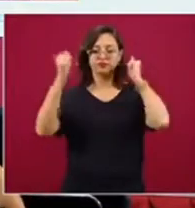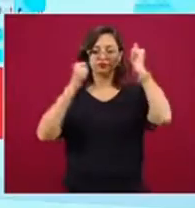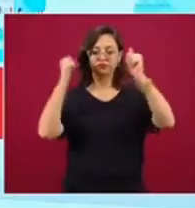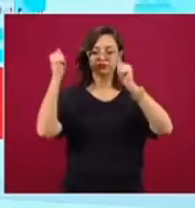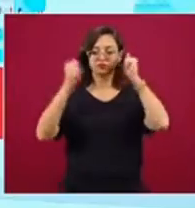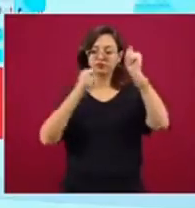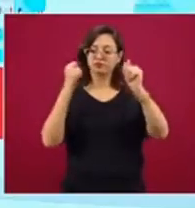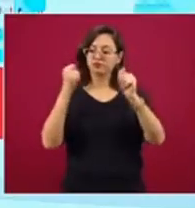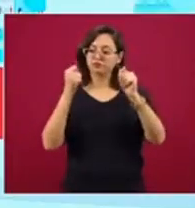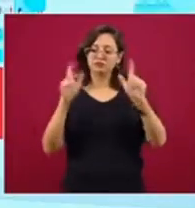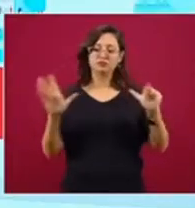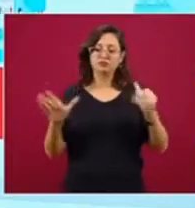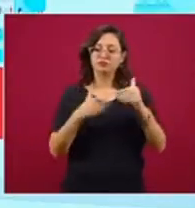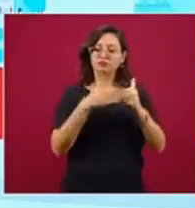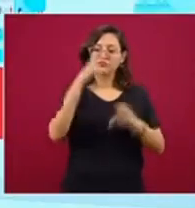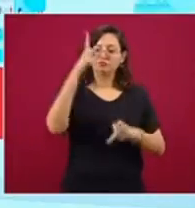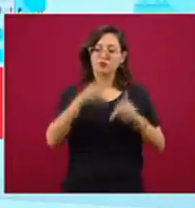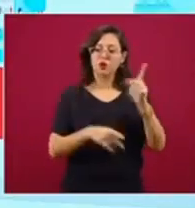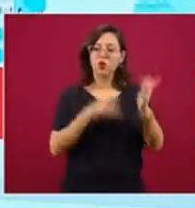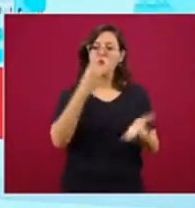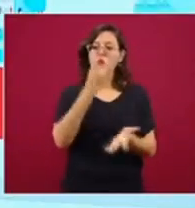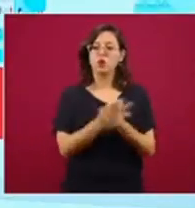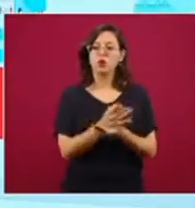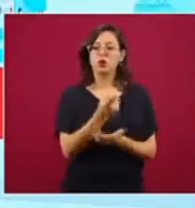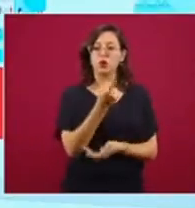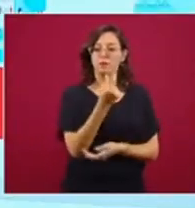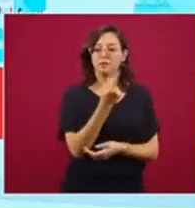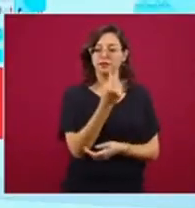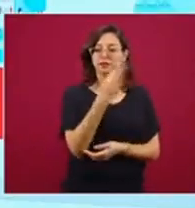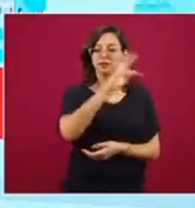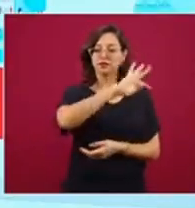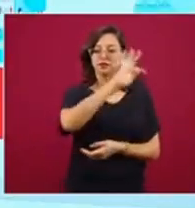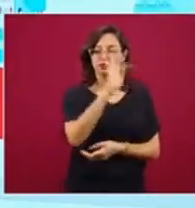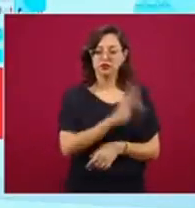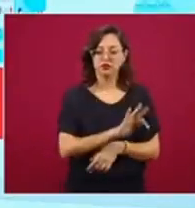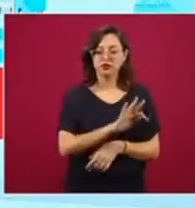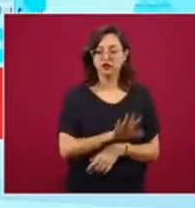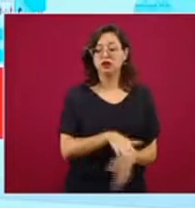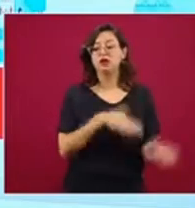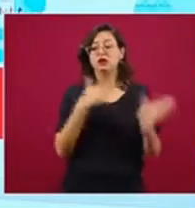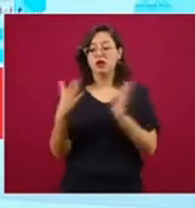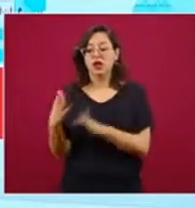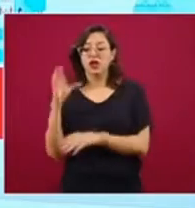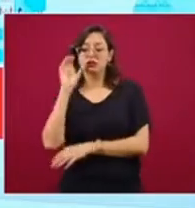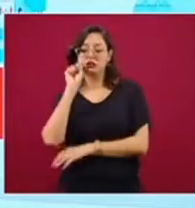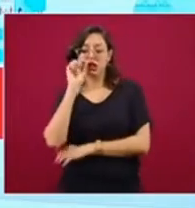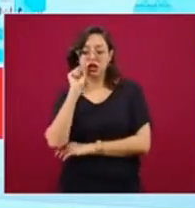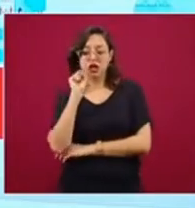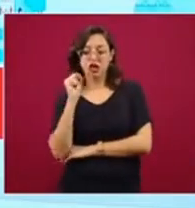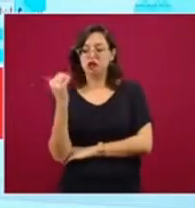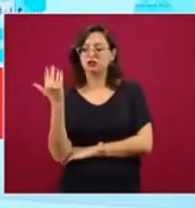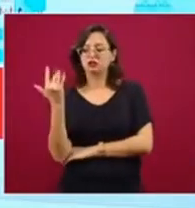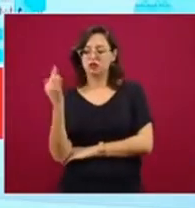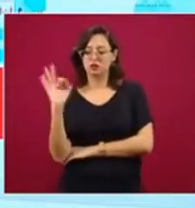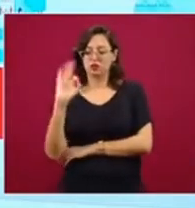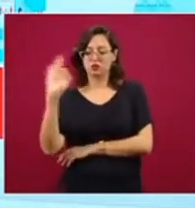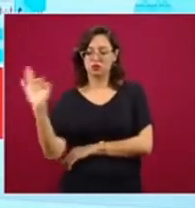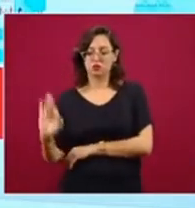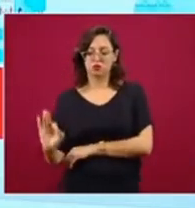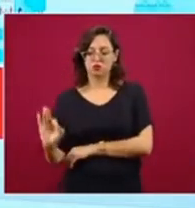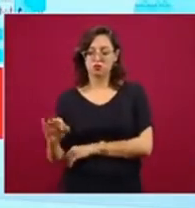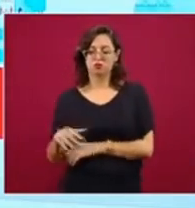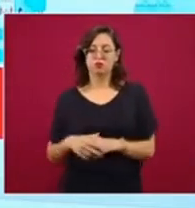con una ocupación de 25% si se está en semáforo rojo, hasta 50% si se está